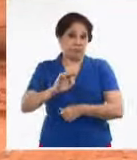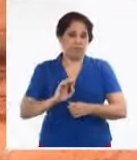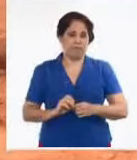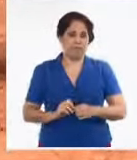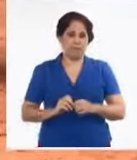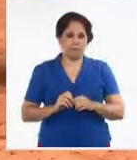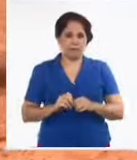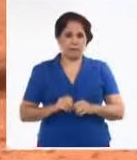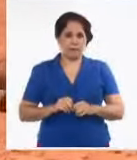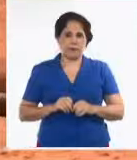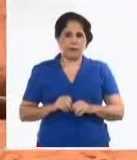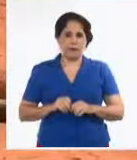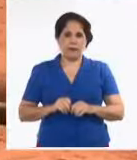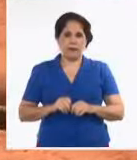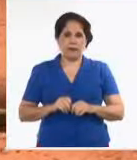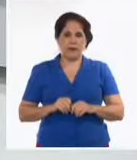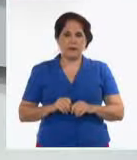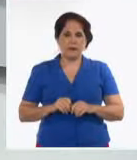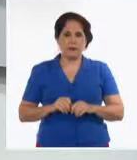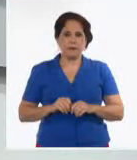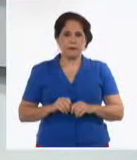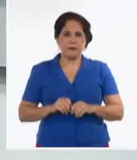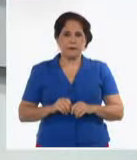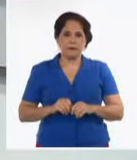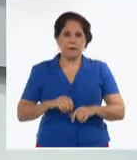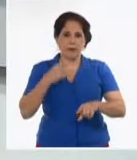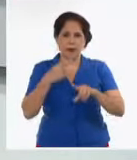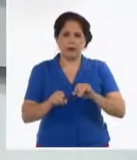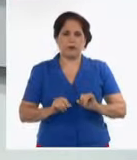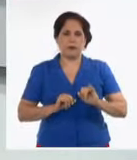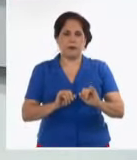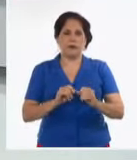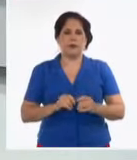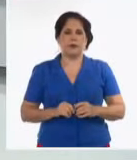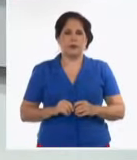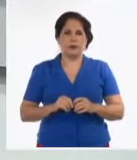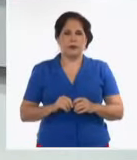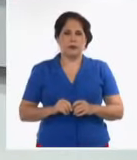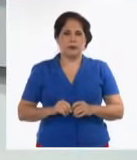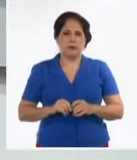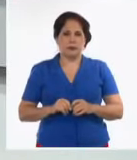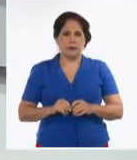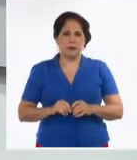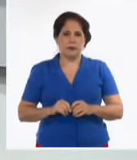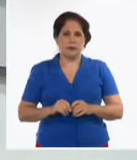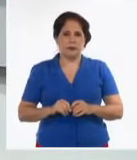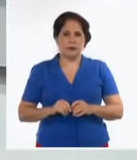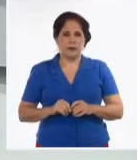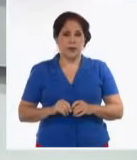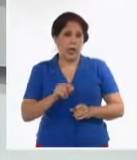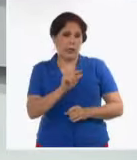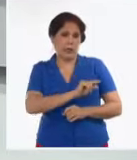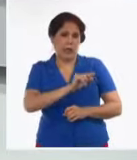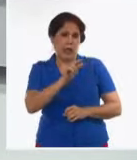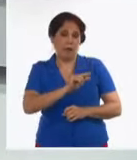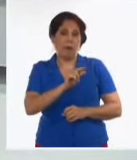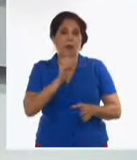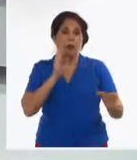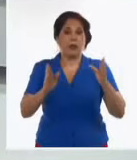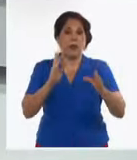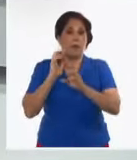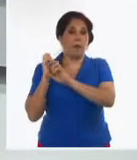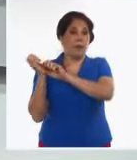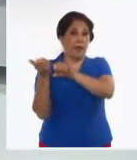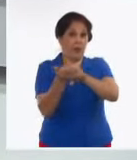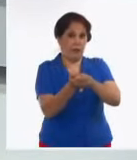Vasconcelos, Canal Cubano de Noticias. Seguimos con informaciones sobre la recién estrenada temporada beisbolera.